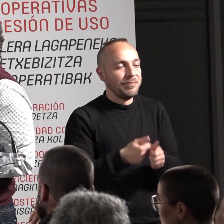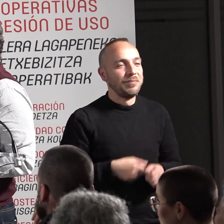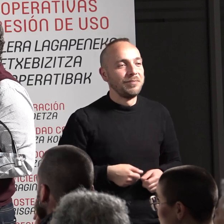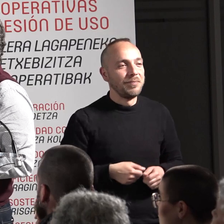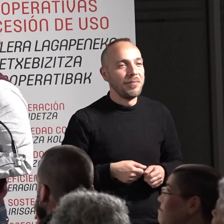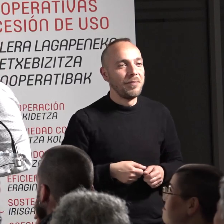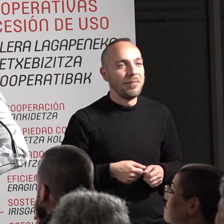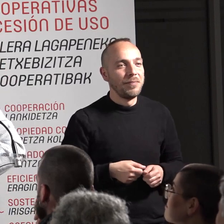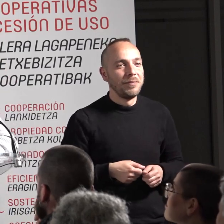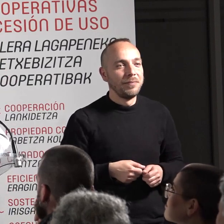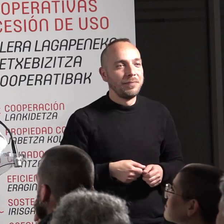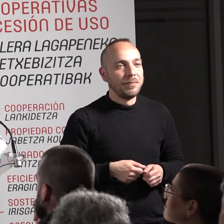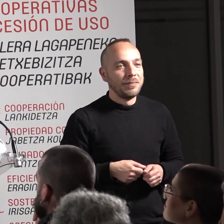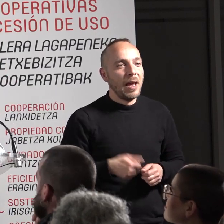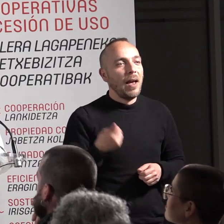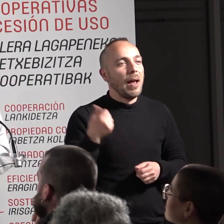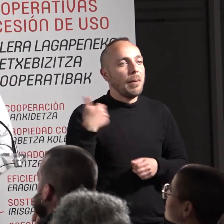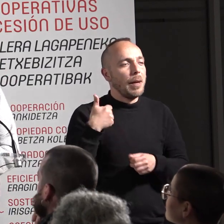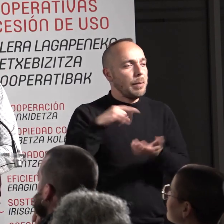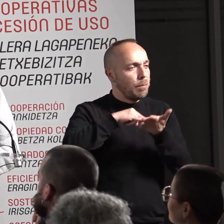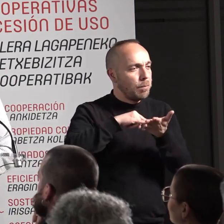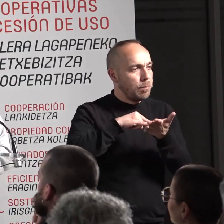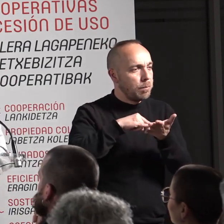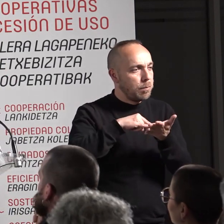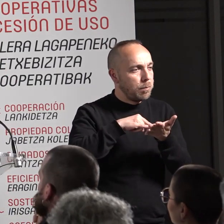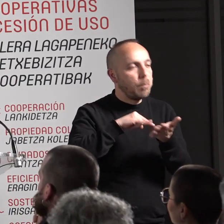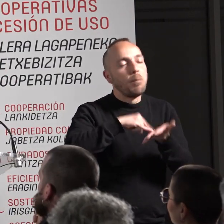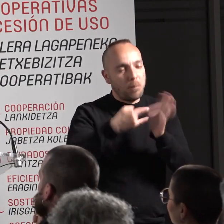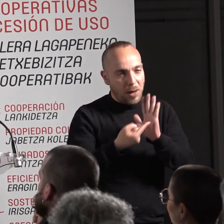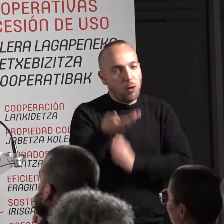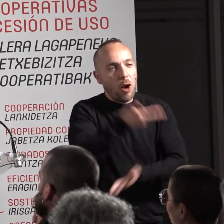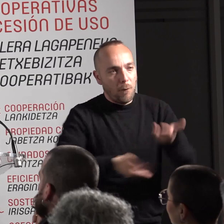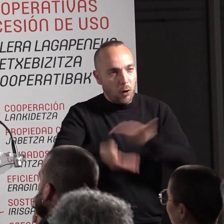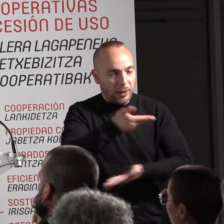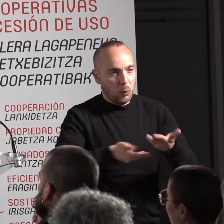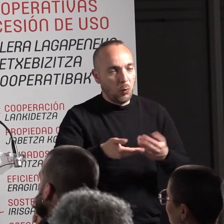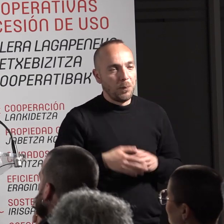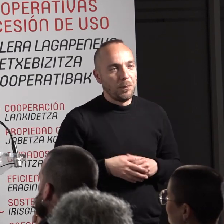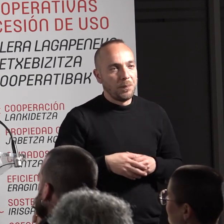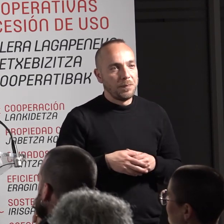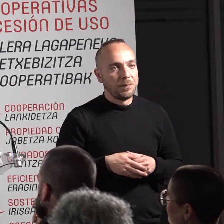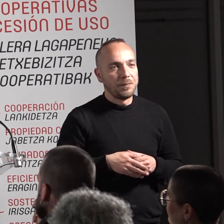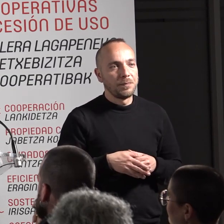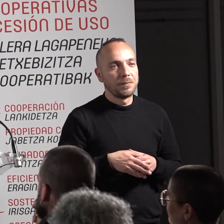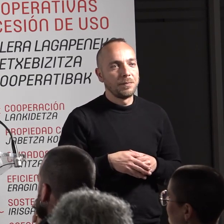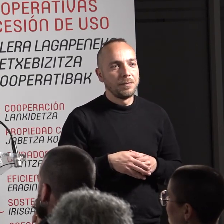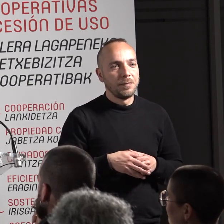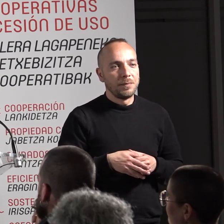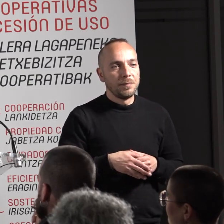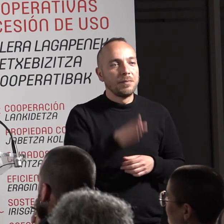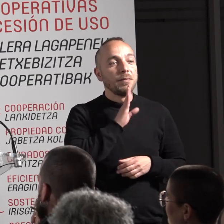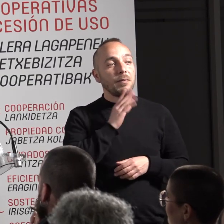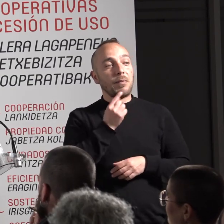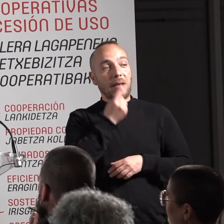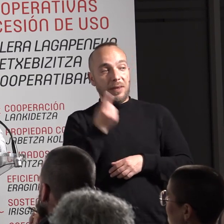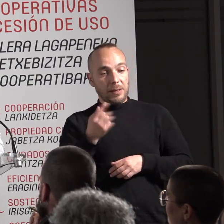Bueno, el plan colaborativo. Yo creo que esto es otra cosa muy importante. En el diseño del convenio,